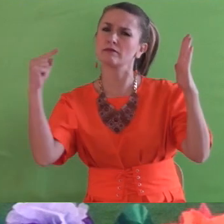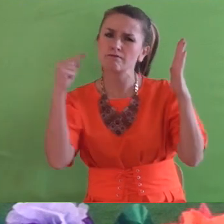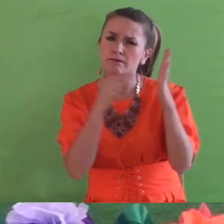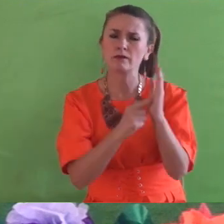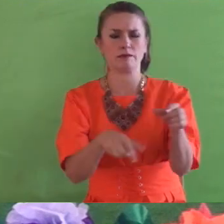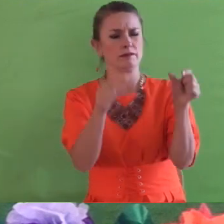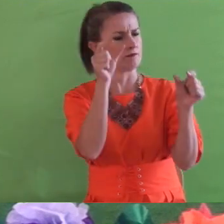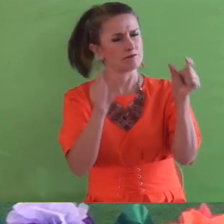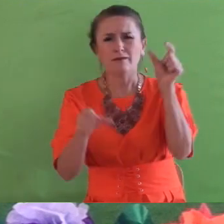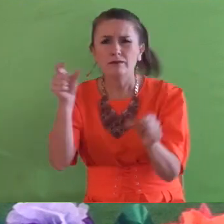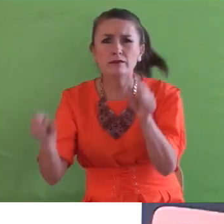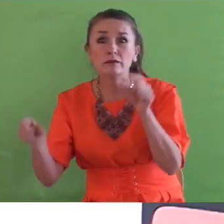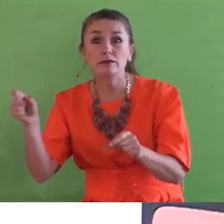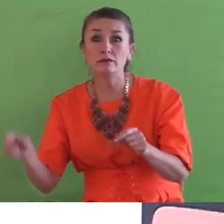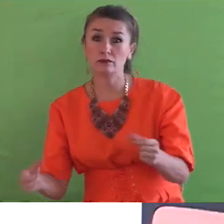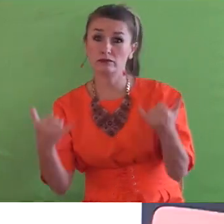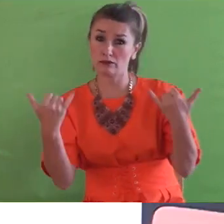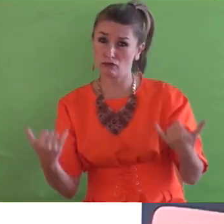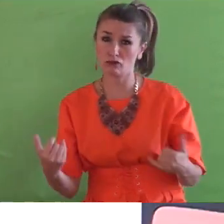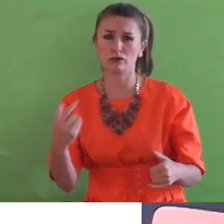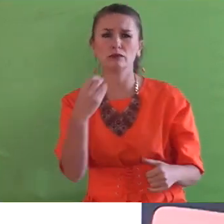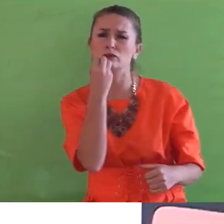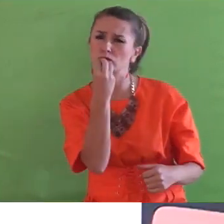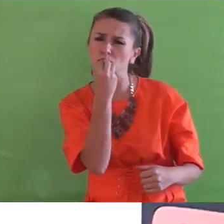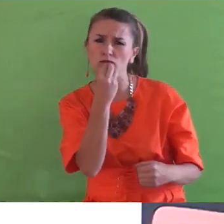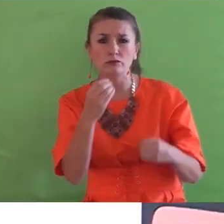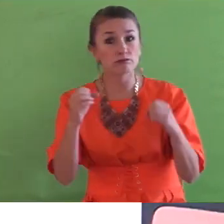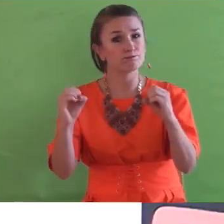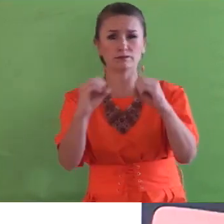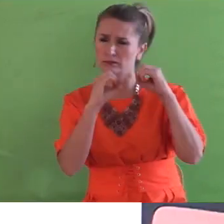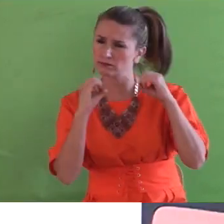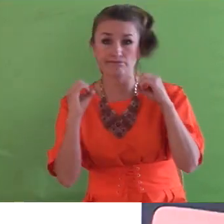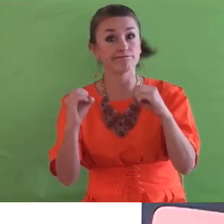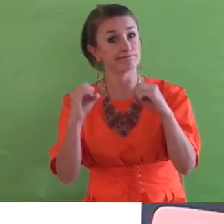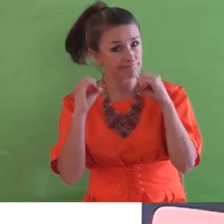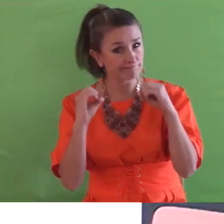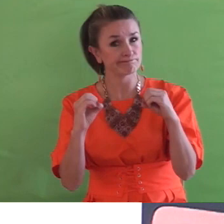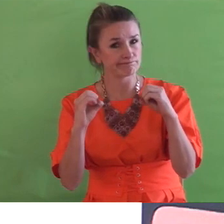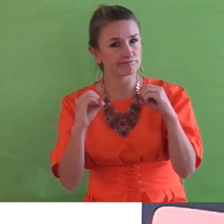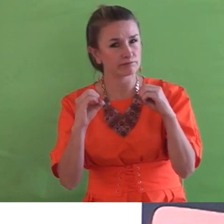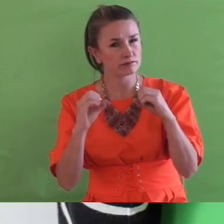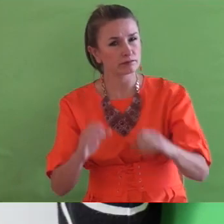recordar que hay miles que el día de hoy no comerán.